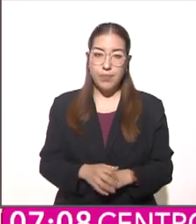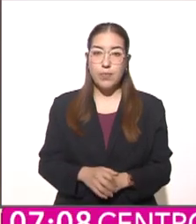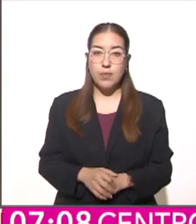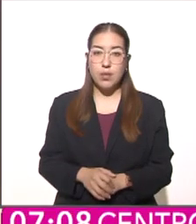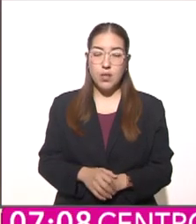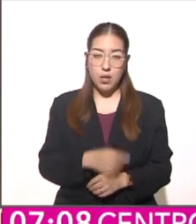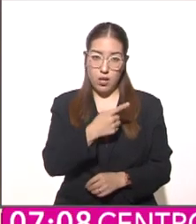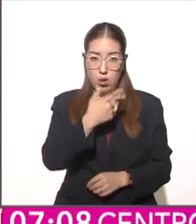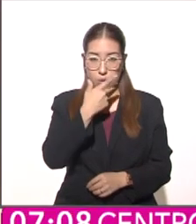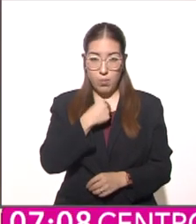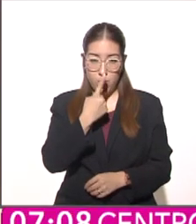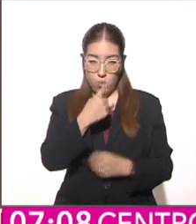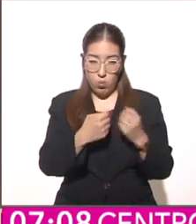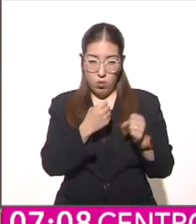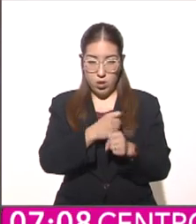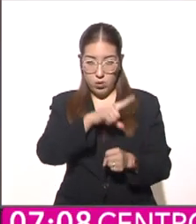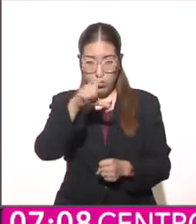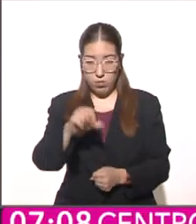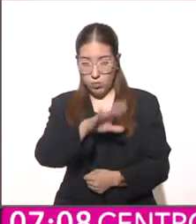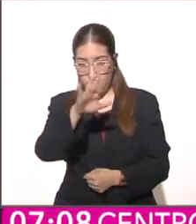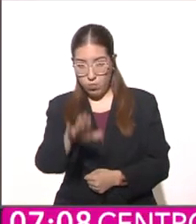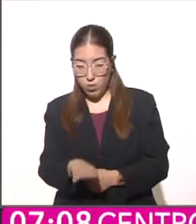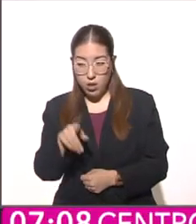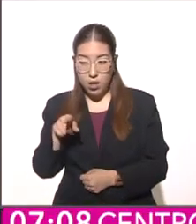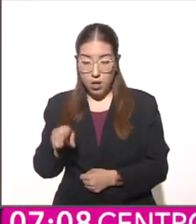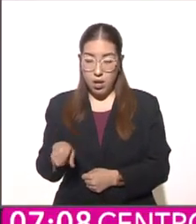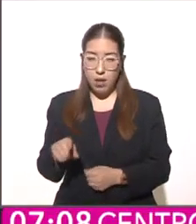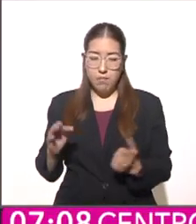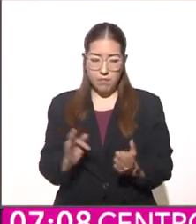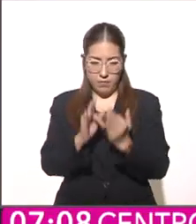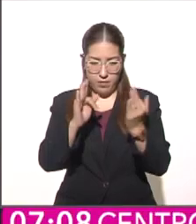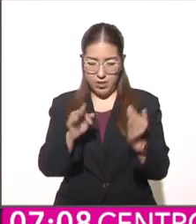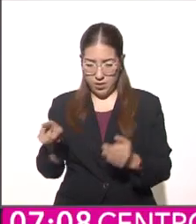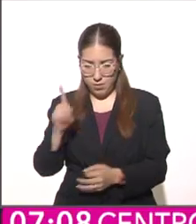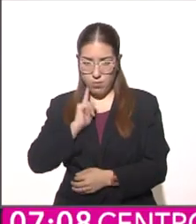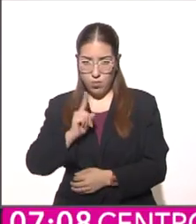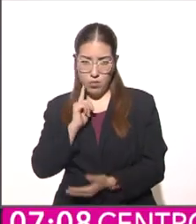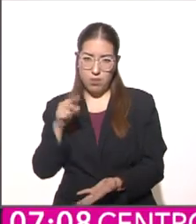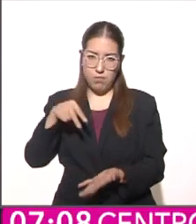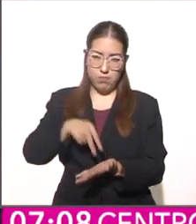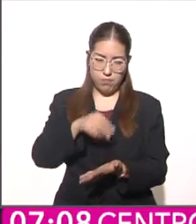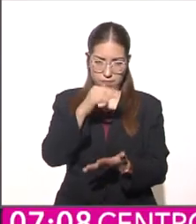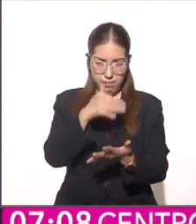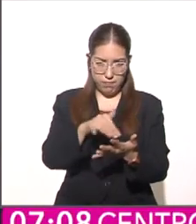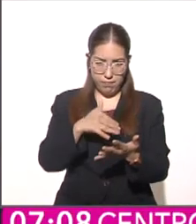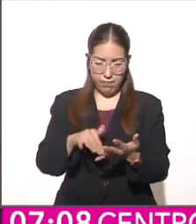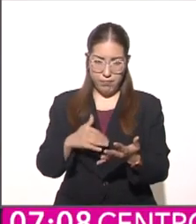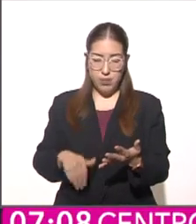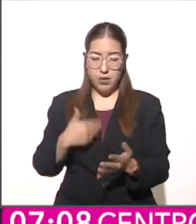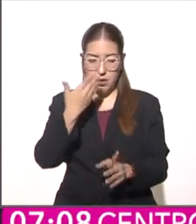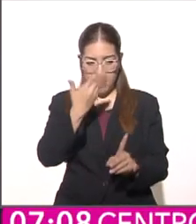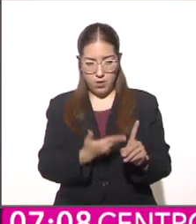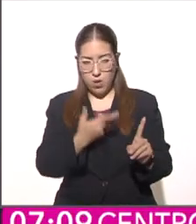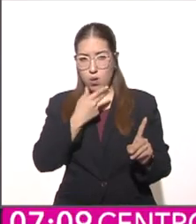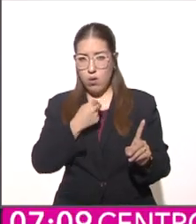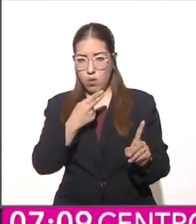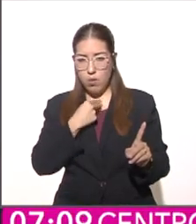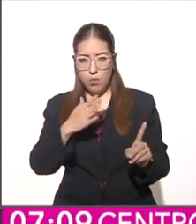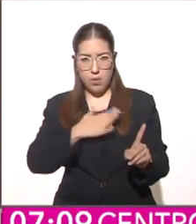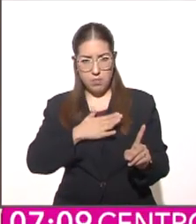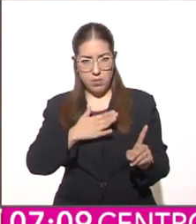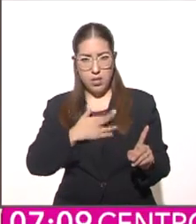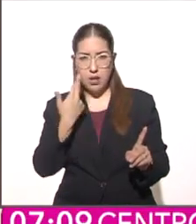aniversario de su muerte, ante la tumba de Carranza, leyó este homenaje: al hombre representativo de mi